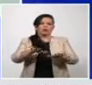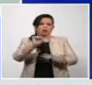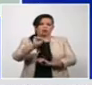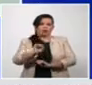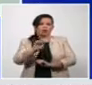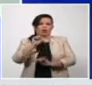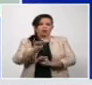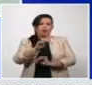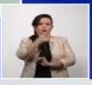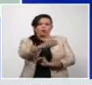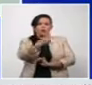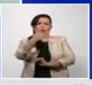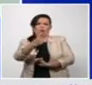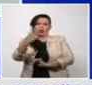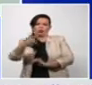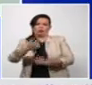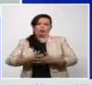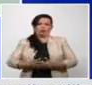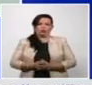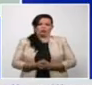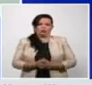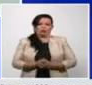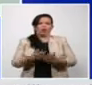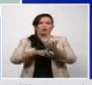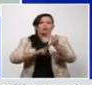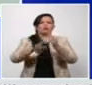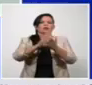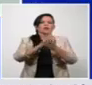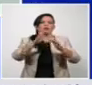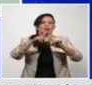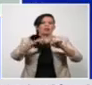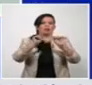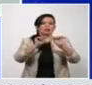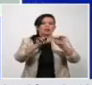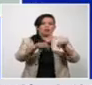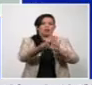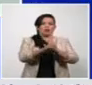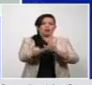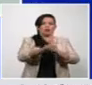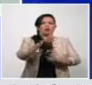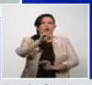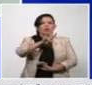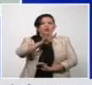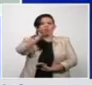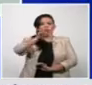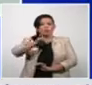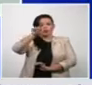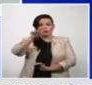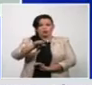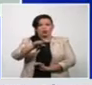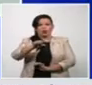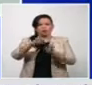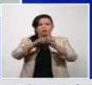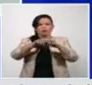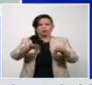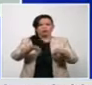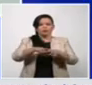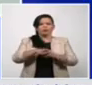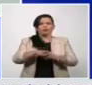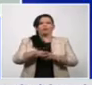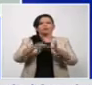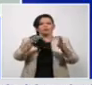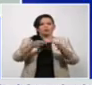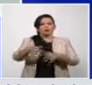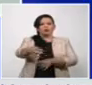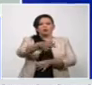uno. En Matanzas se diagnostican 9 pacientes autóctonos, 3 del municipio Limonar,